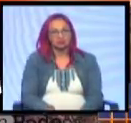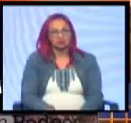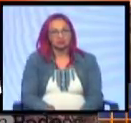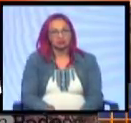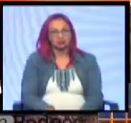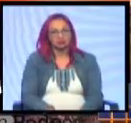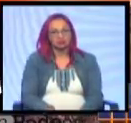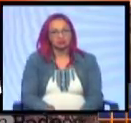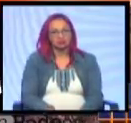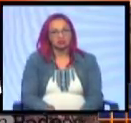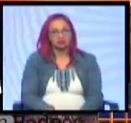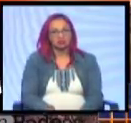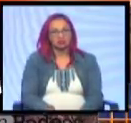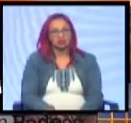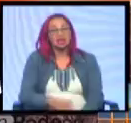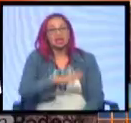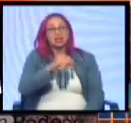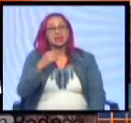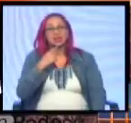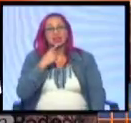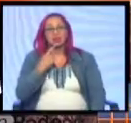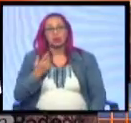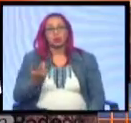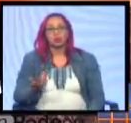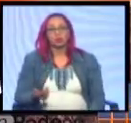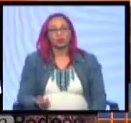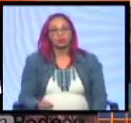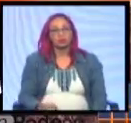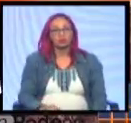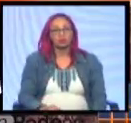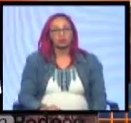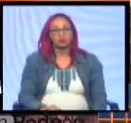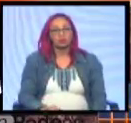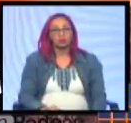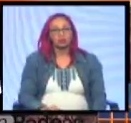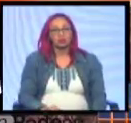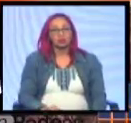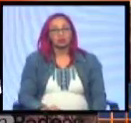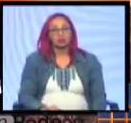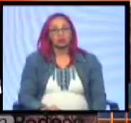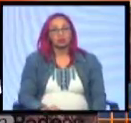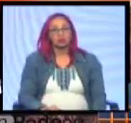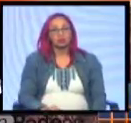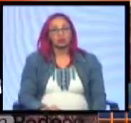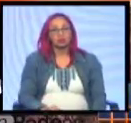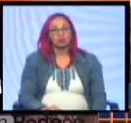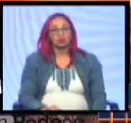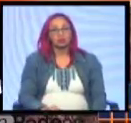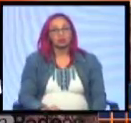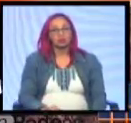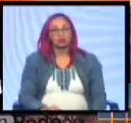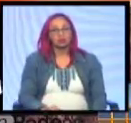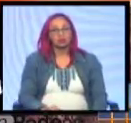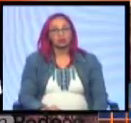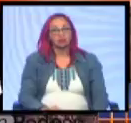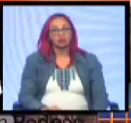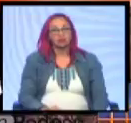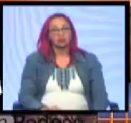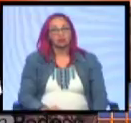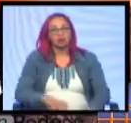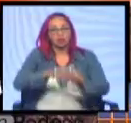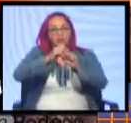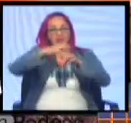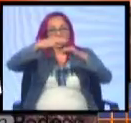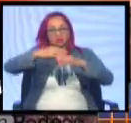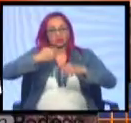y voy y me dice: ¿qué se lo ofreces? Que ando deprisa. Tengo una reunión. ¿Cómo es